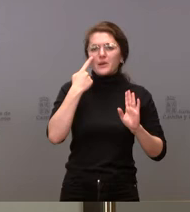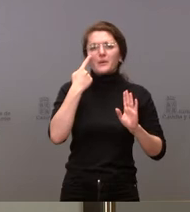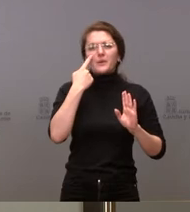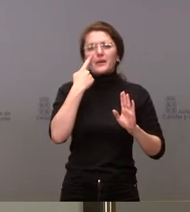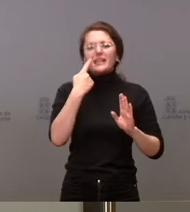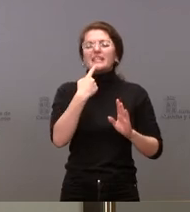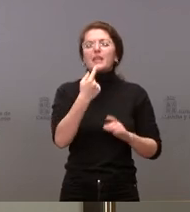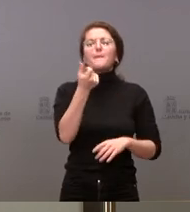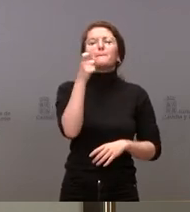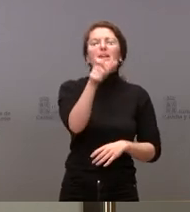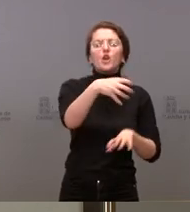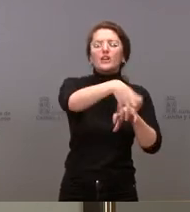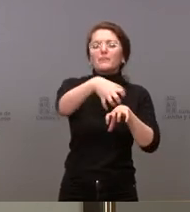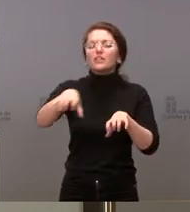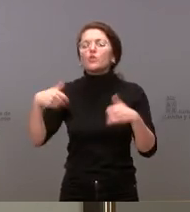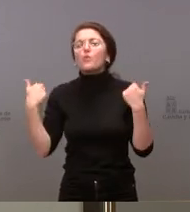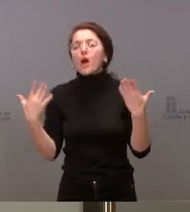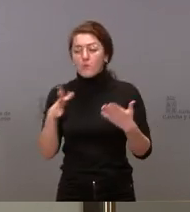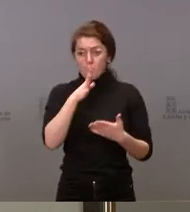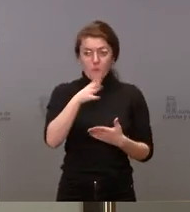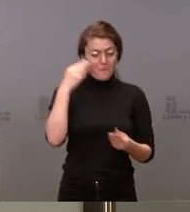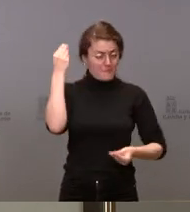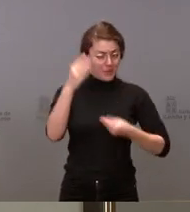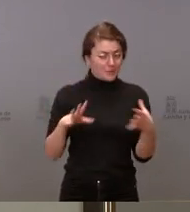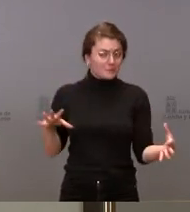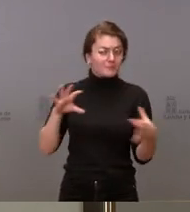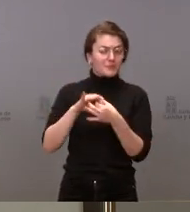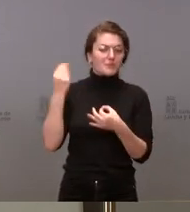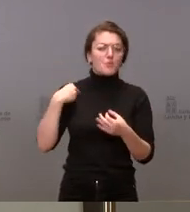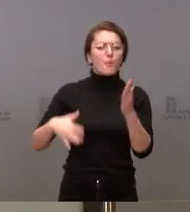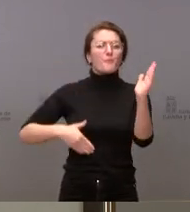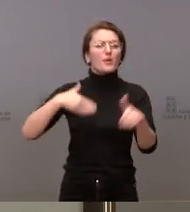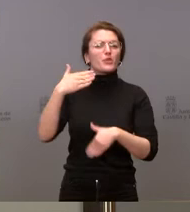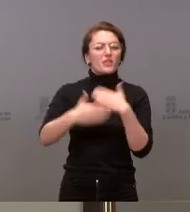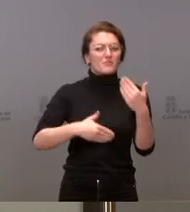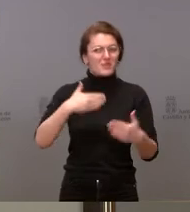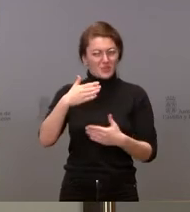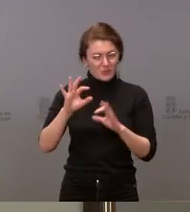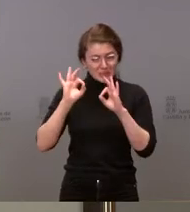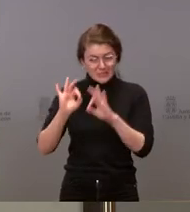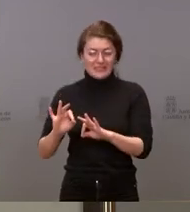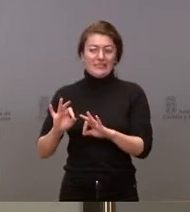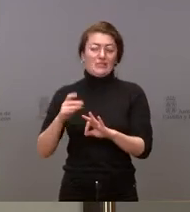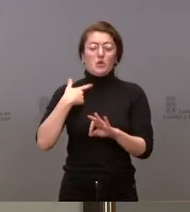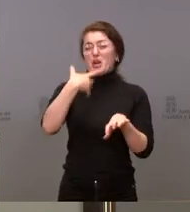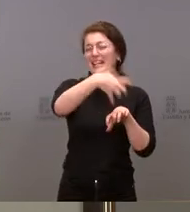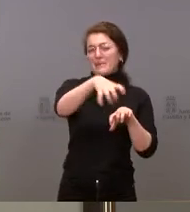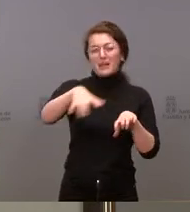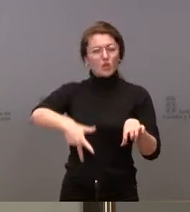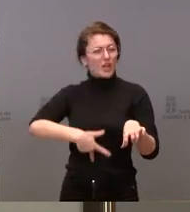había repartido porque imagino que está vinculado a ese procedimiento en concreto y no a todo el reparto de ayudas